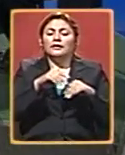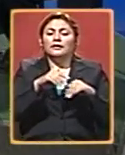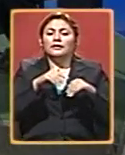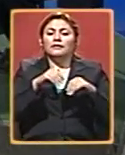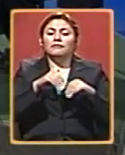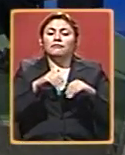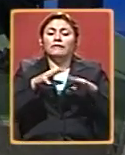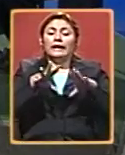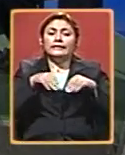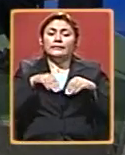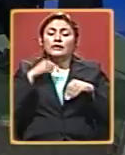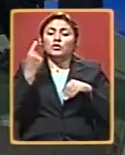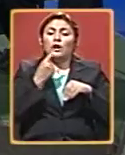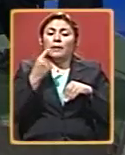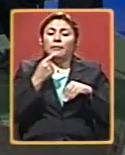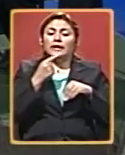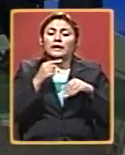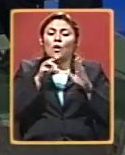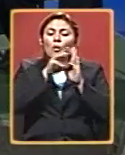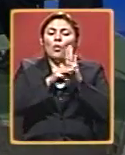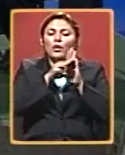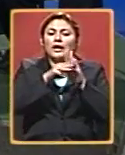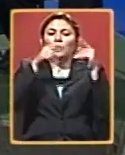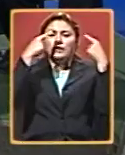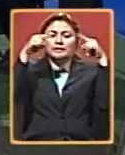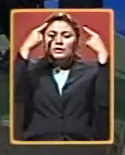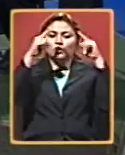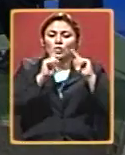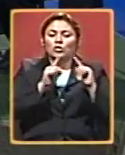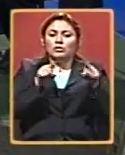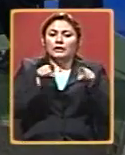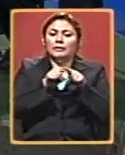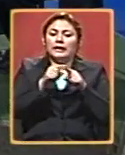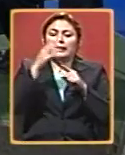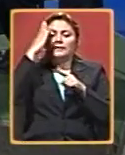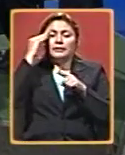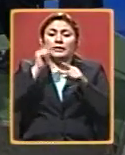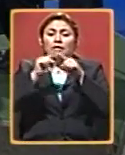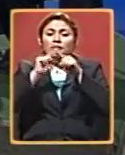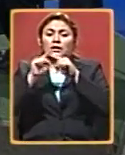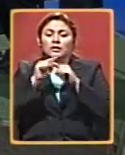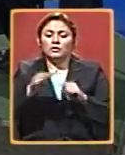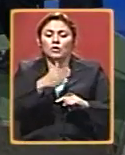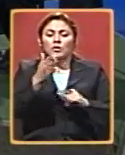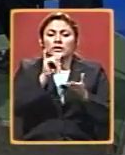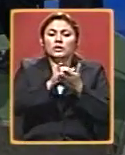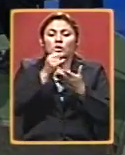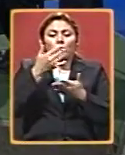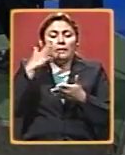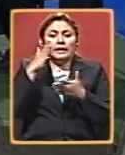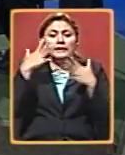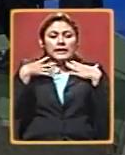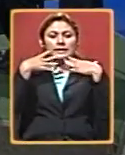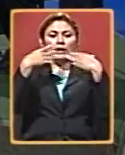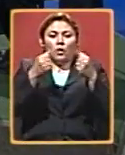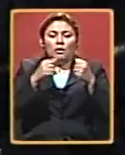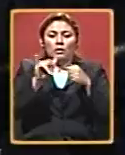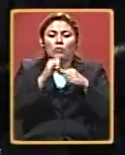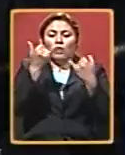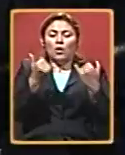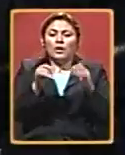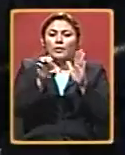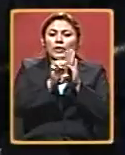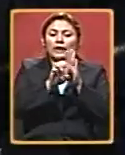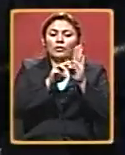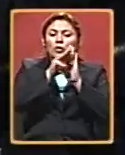consolidar, solamente con consolidarlo, sino que empieza a experimentar con distintas cosas, ¿verdad? Y eso me parece que es muy saludable. Como ahora es, por